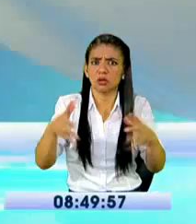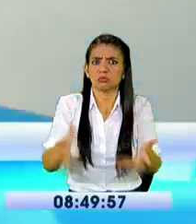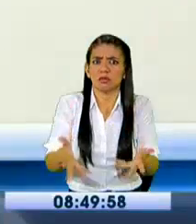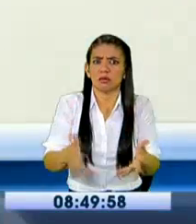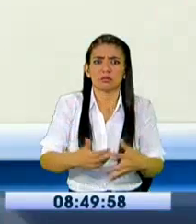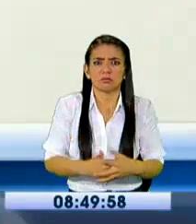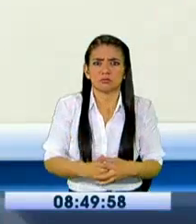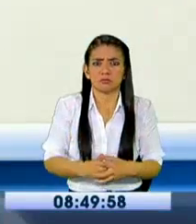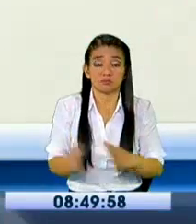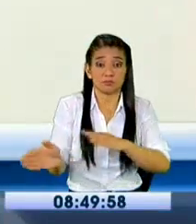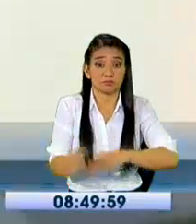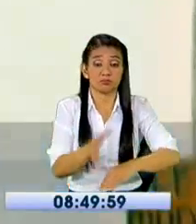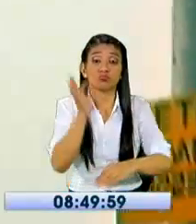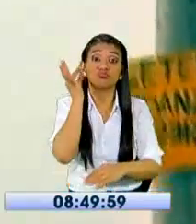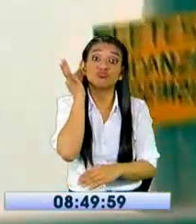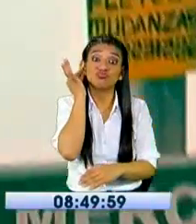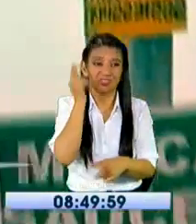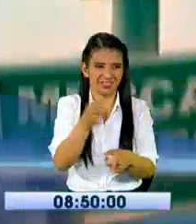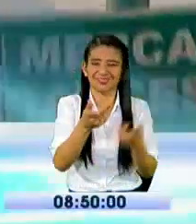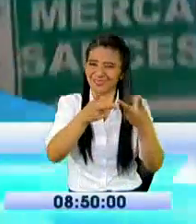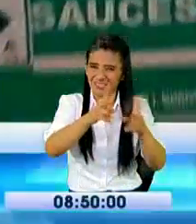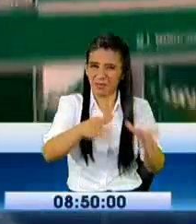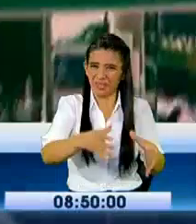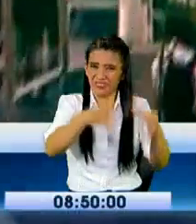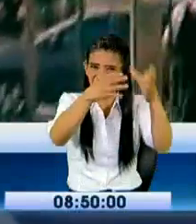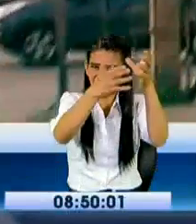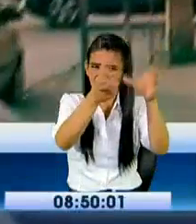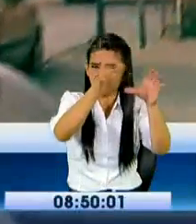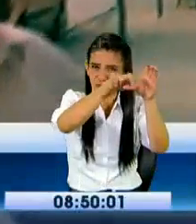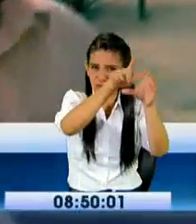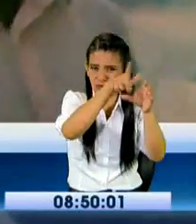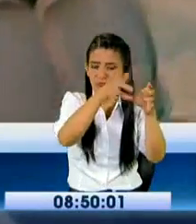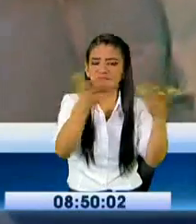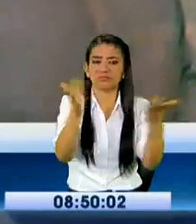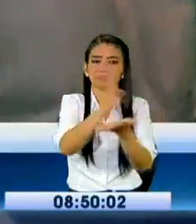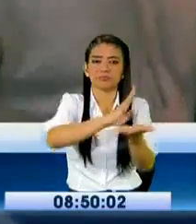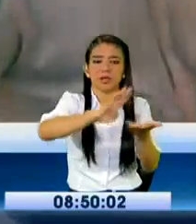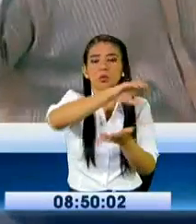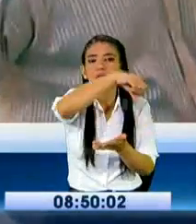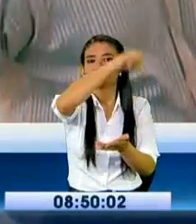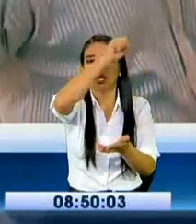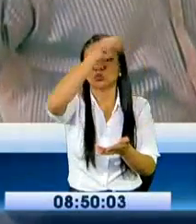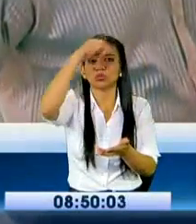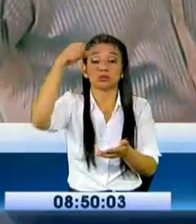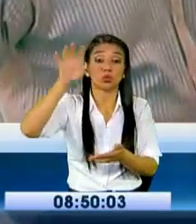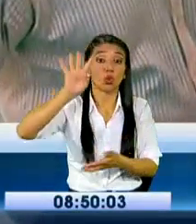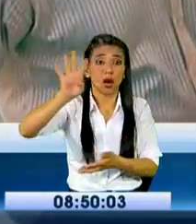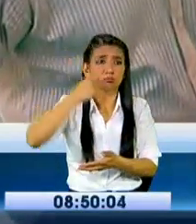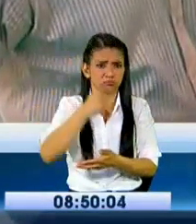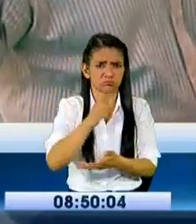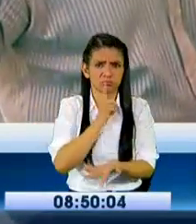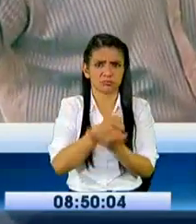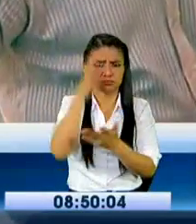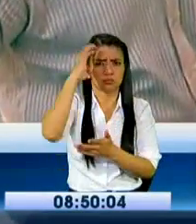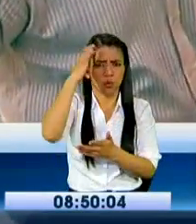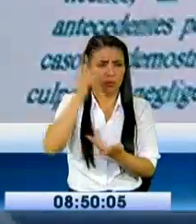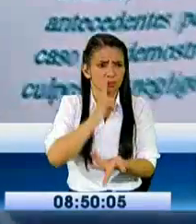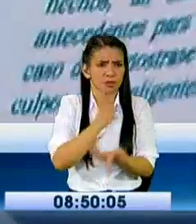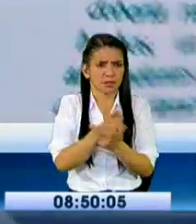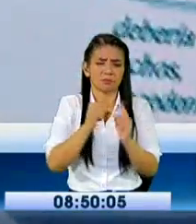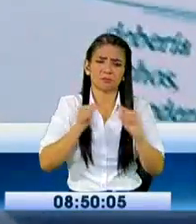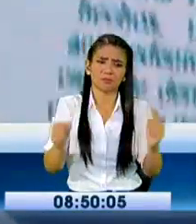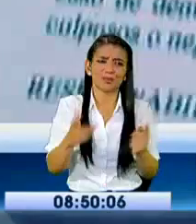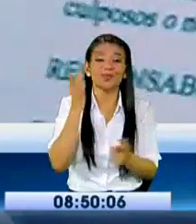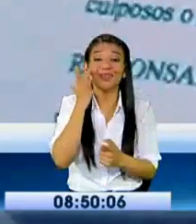así. Doña Heidi Kimí, habitante del mismo bloque en Sauces 4, dice estar preocupada, pero no extrañada, con lo